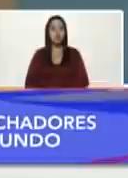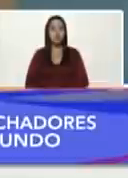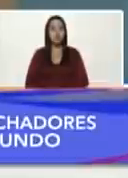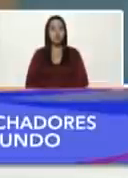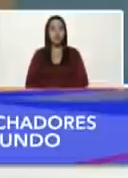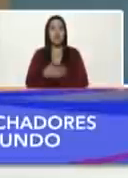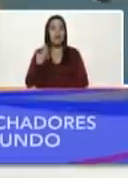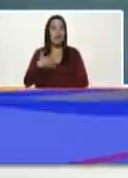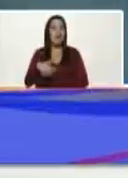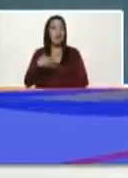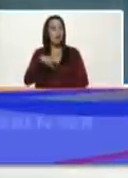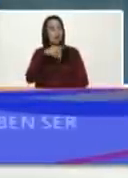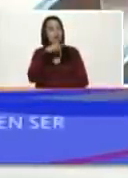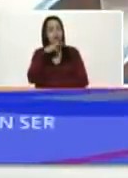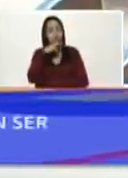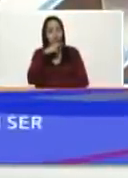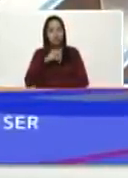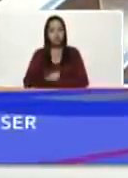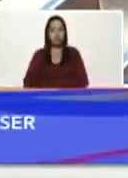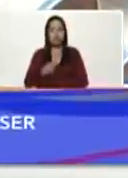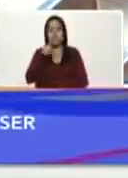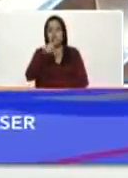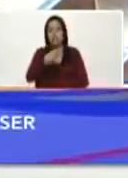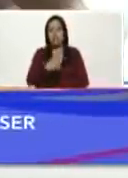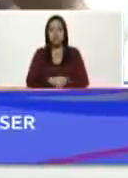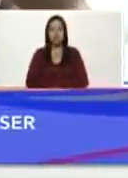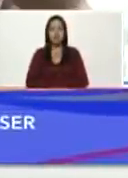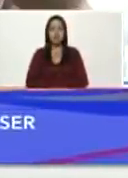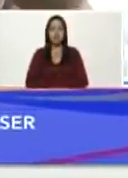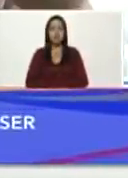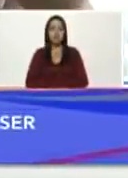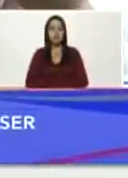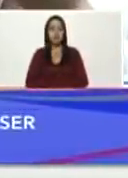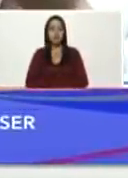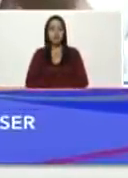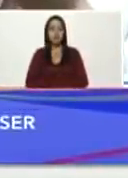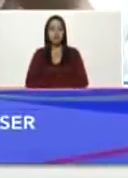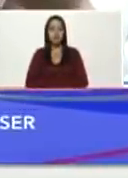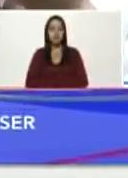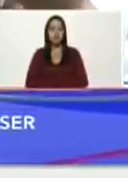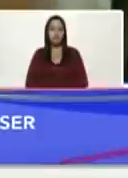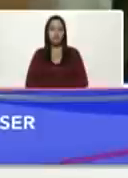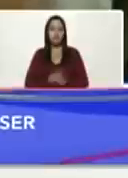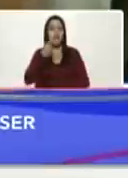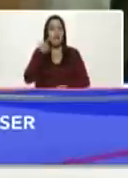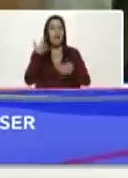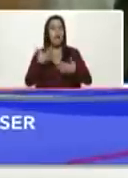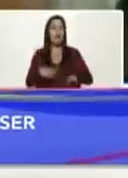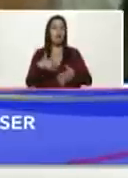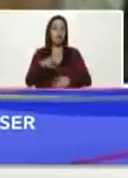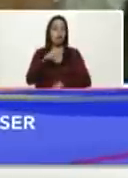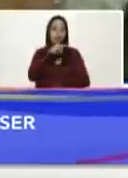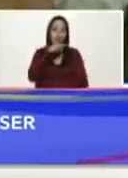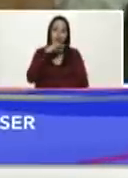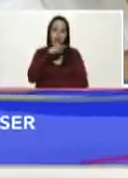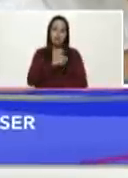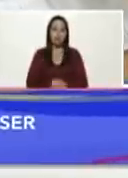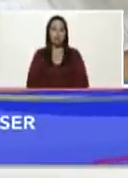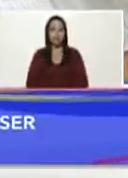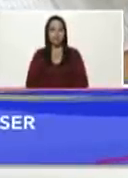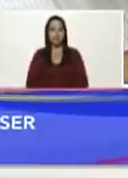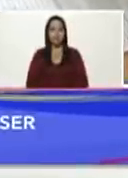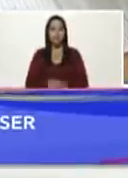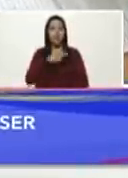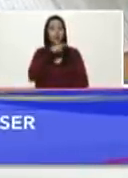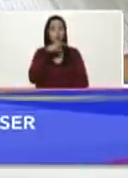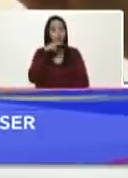¡ay, octubre!, como decía ya, ¿te acuerdas tú? Lázaro Candal. ¡Ay, octubre!, en